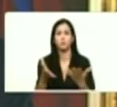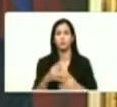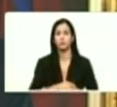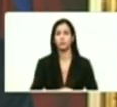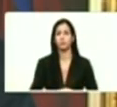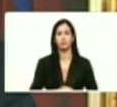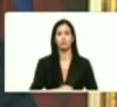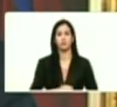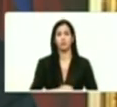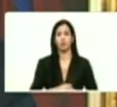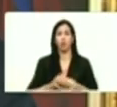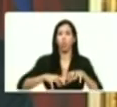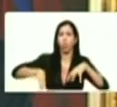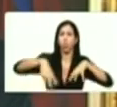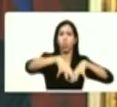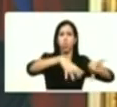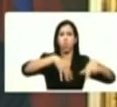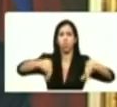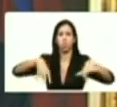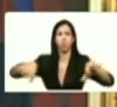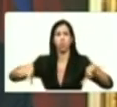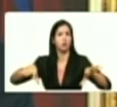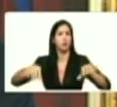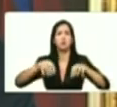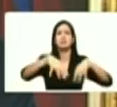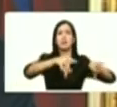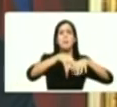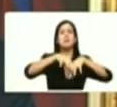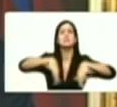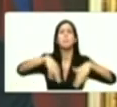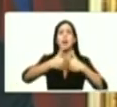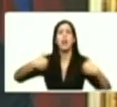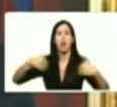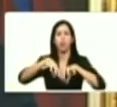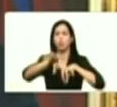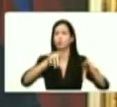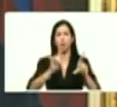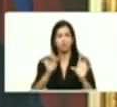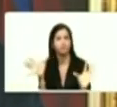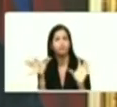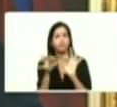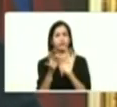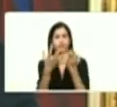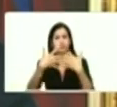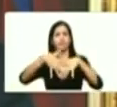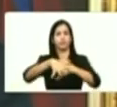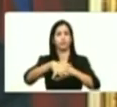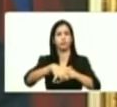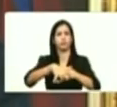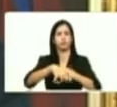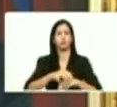romper la dispersión de esfuerzos productivos y de importación también